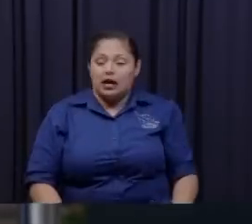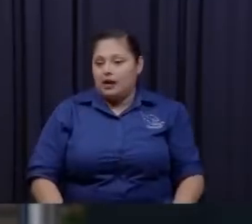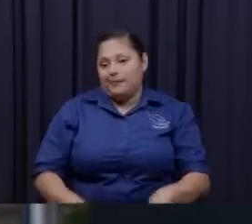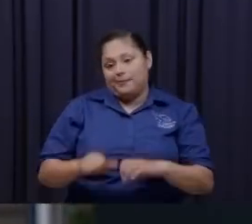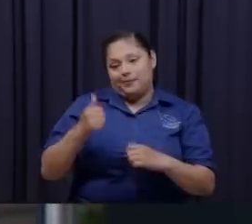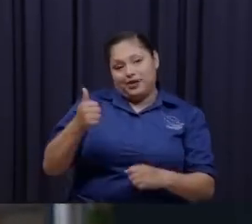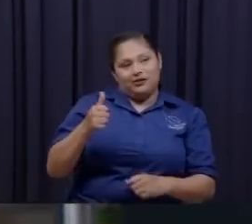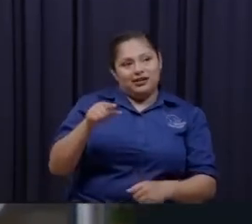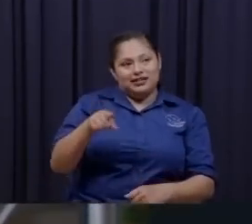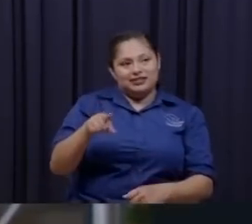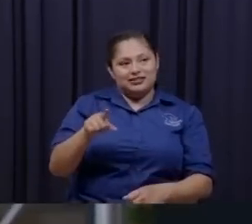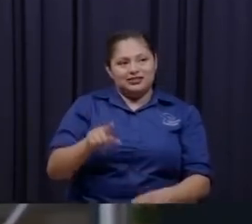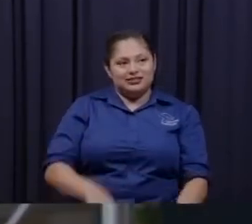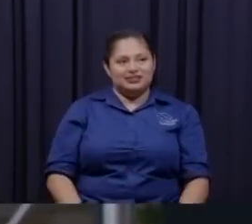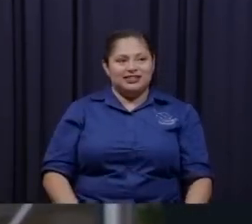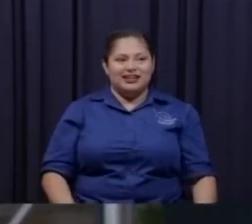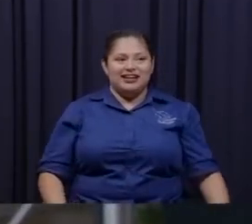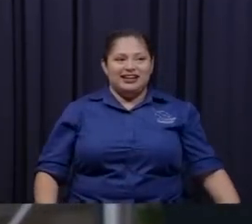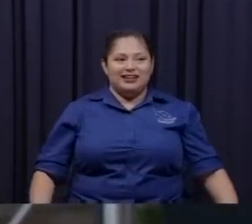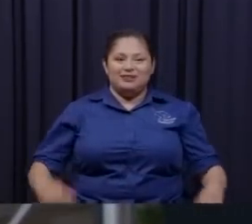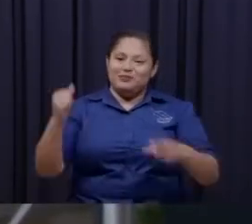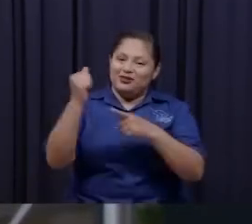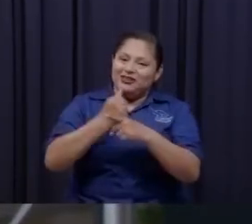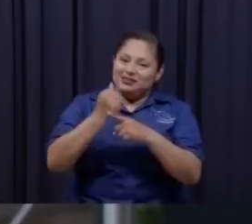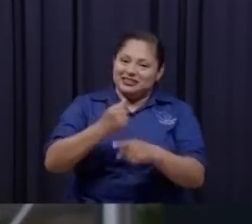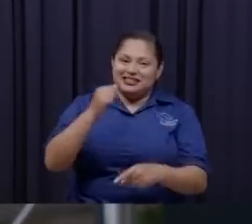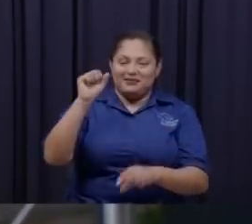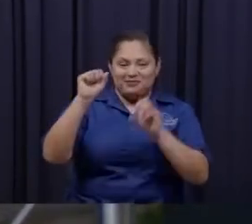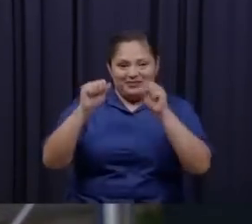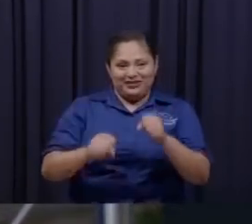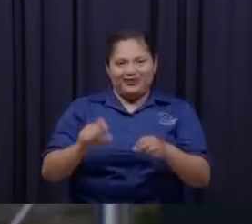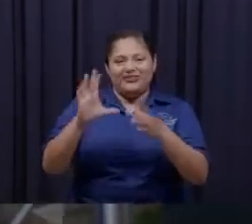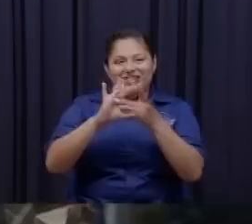son los clavos más contables.